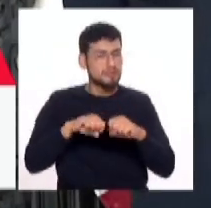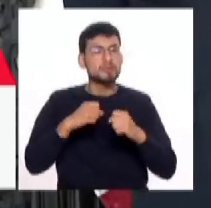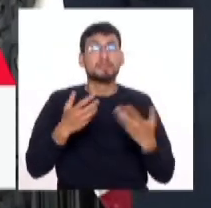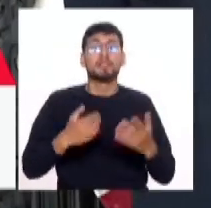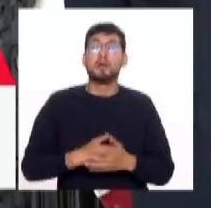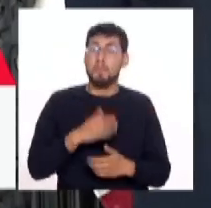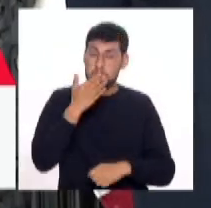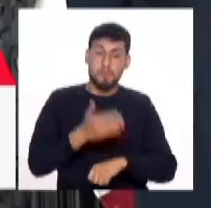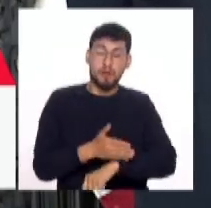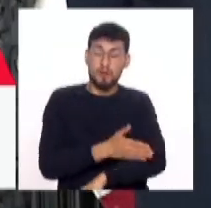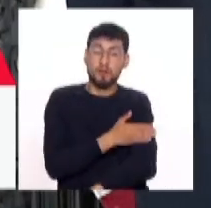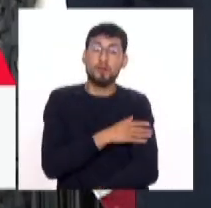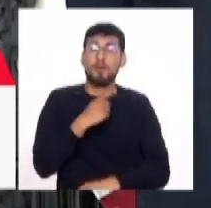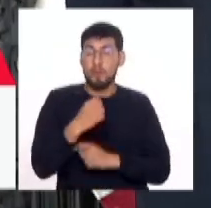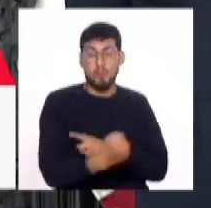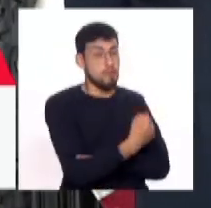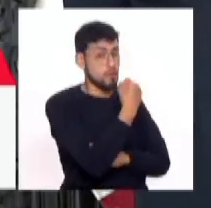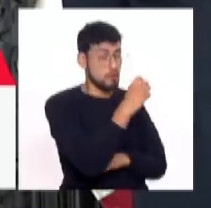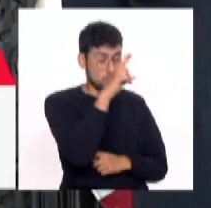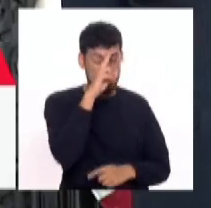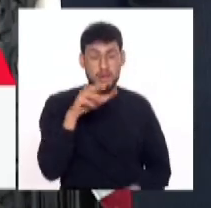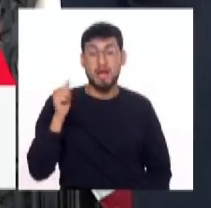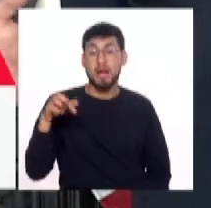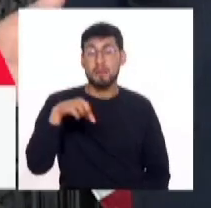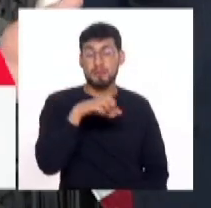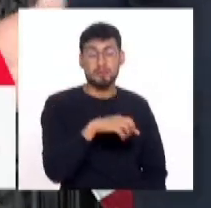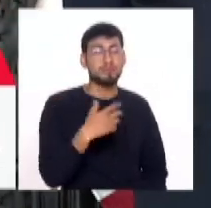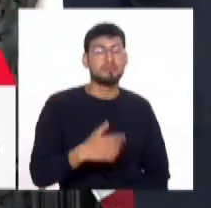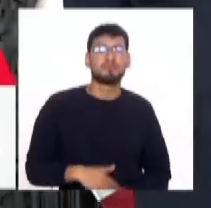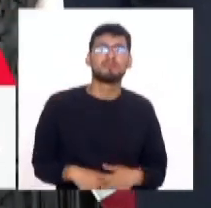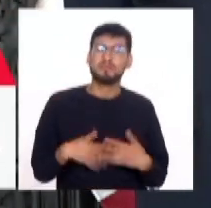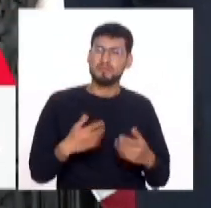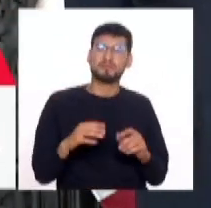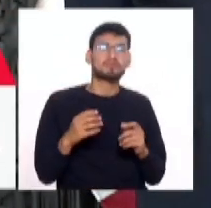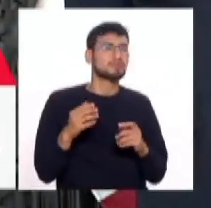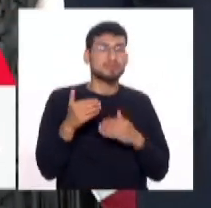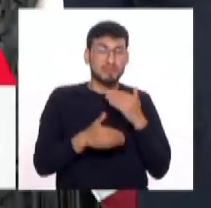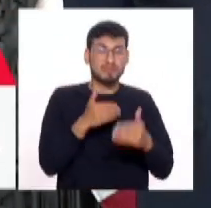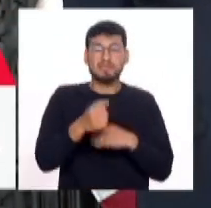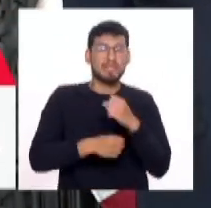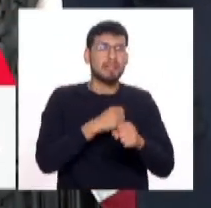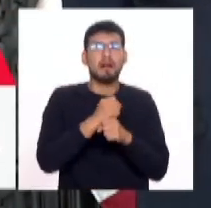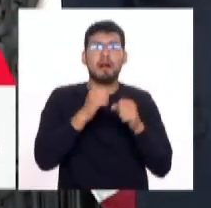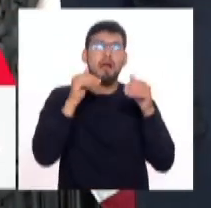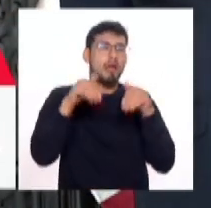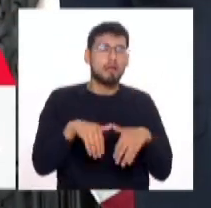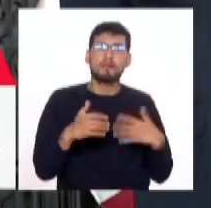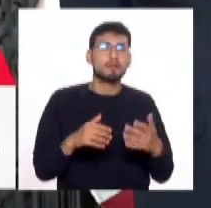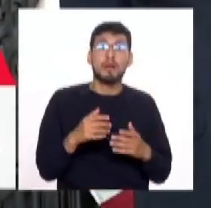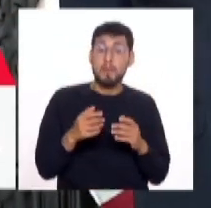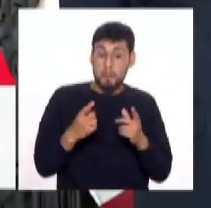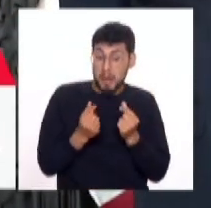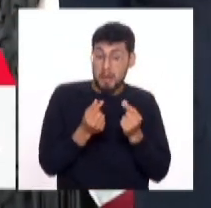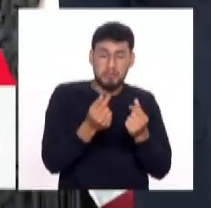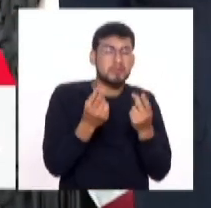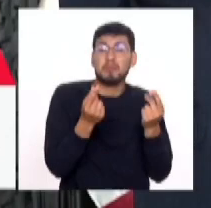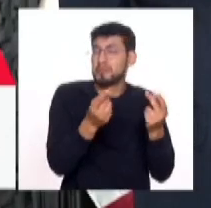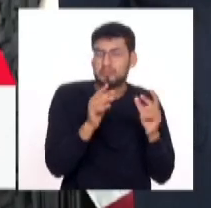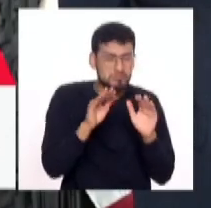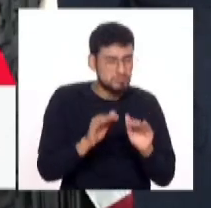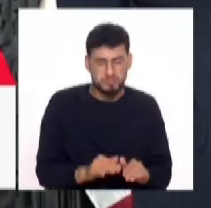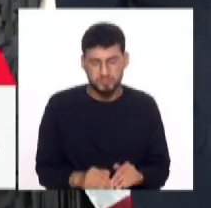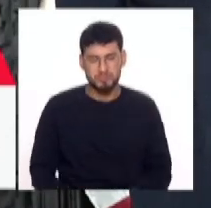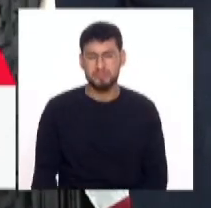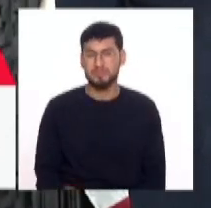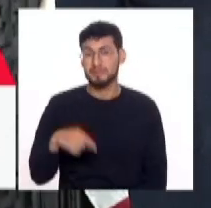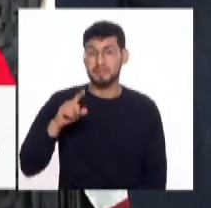mejorando en el marco de Compunche Perú. Las APPs habían perdido tracción en los últimos años, habían perdido velocidad. Este año, con la